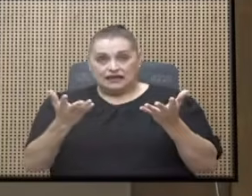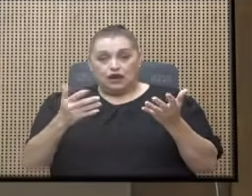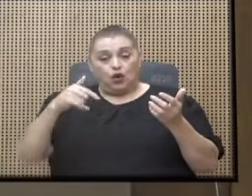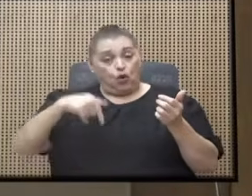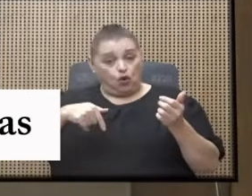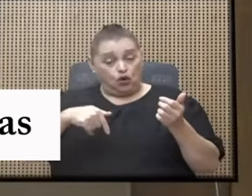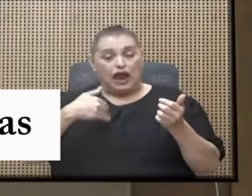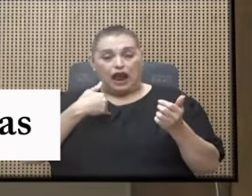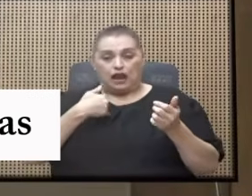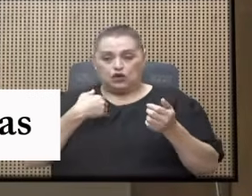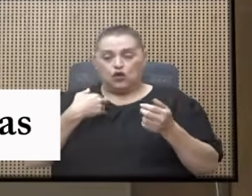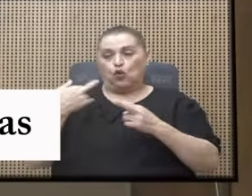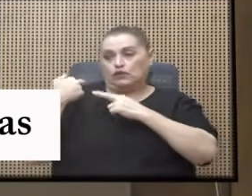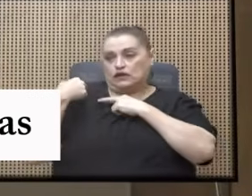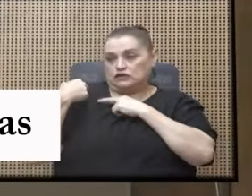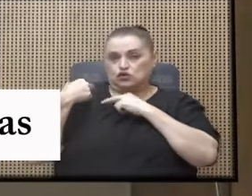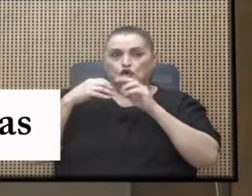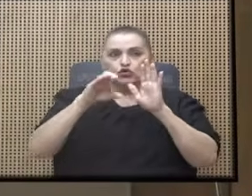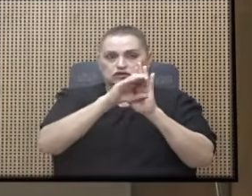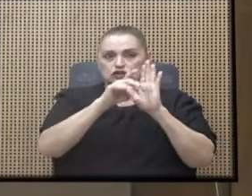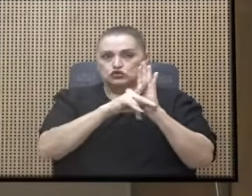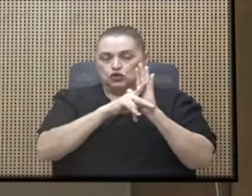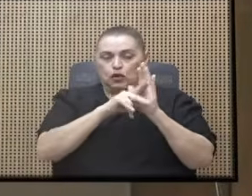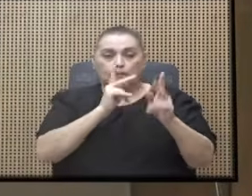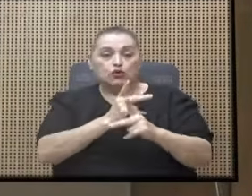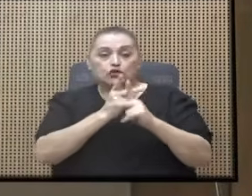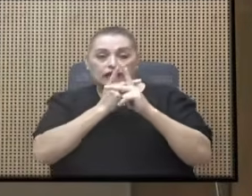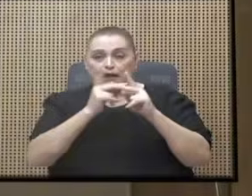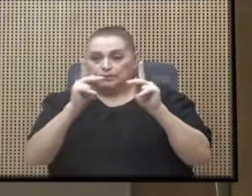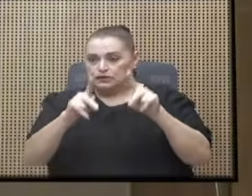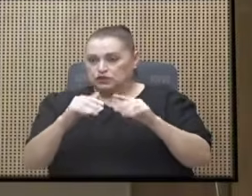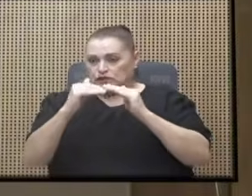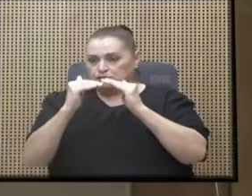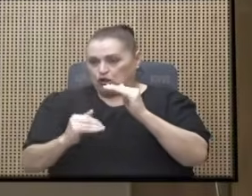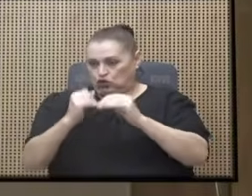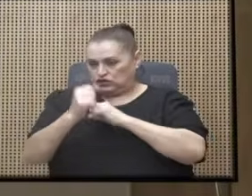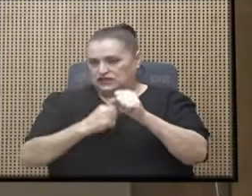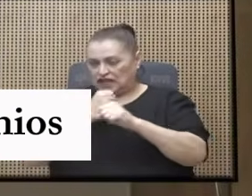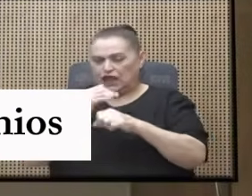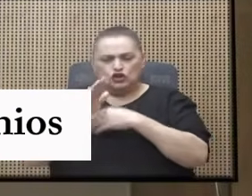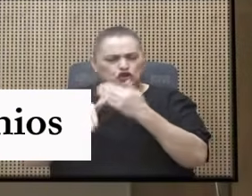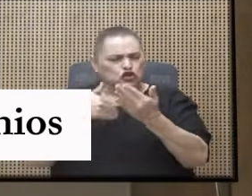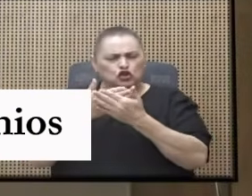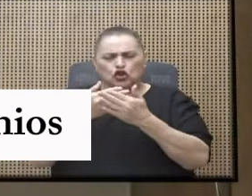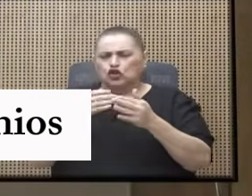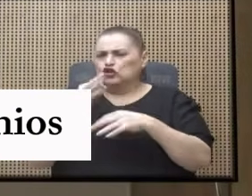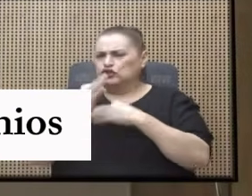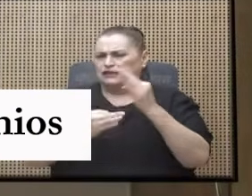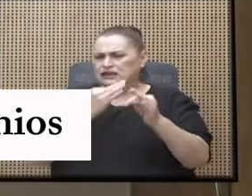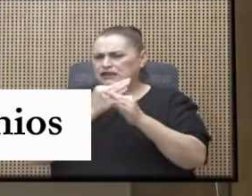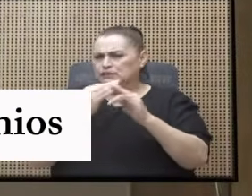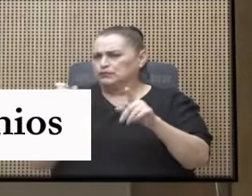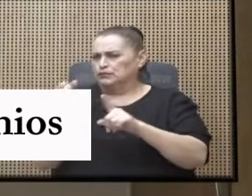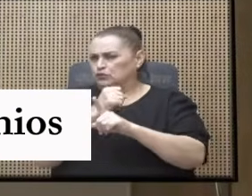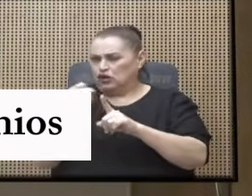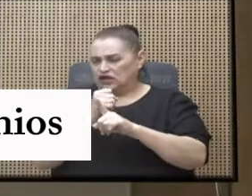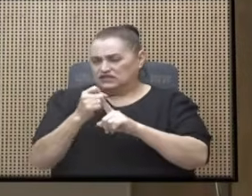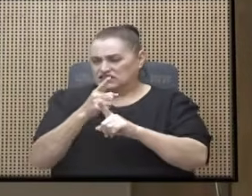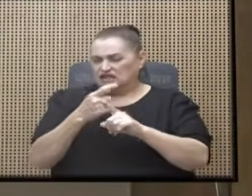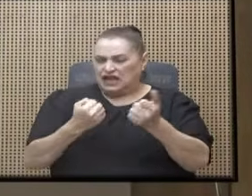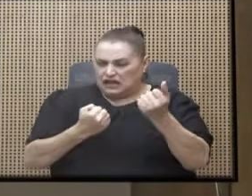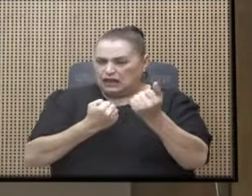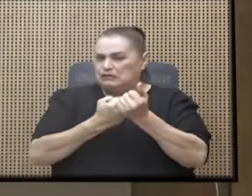una obligación constitucional de proteger a las personas menores de edad de todo tipo de violencia, que además ha sido reforzada por